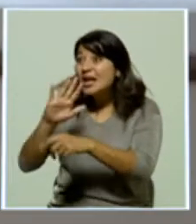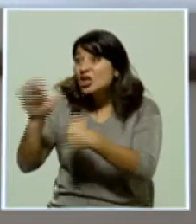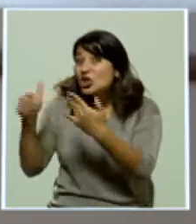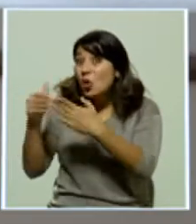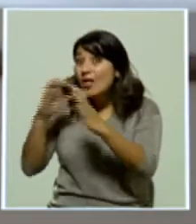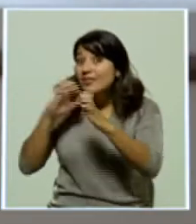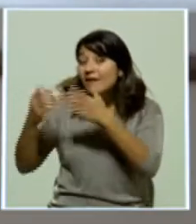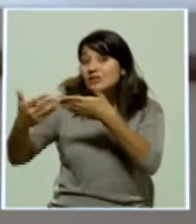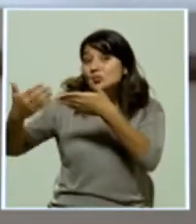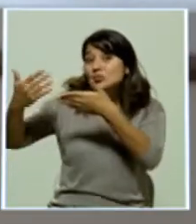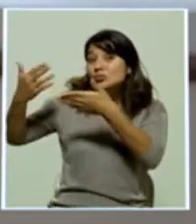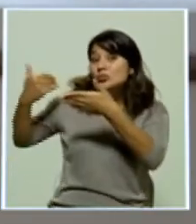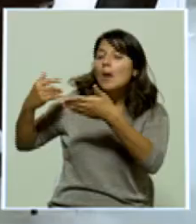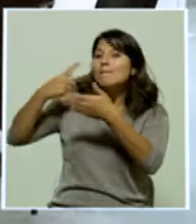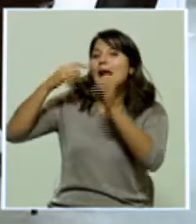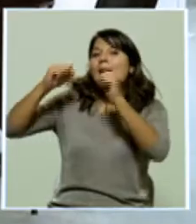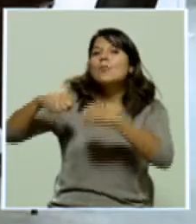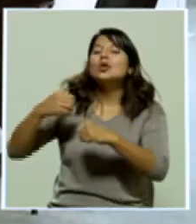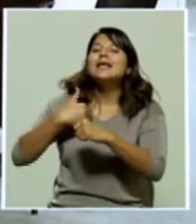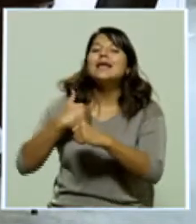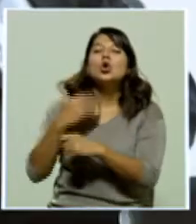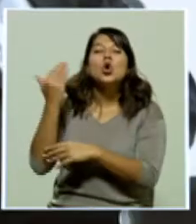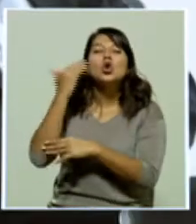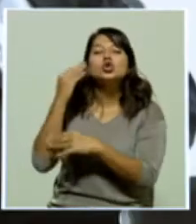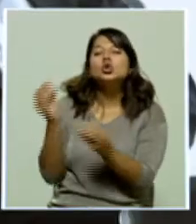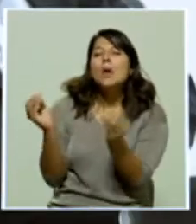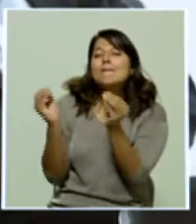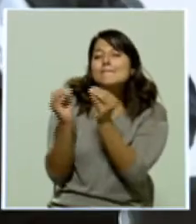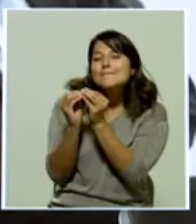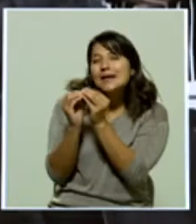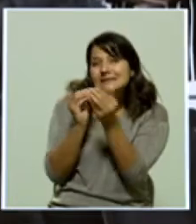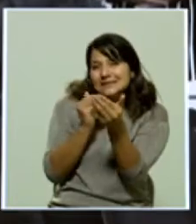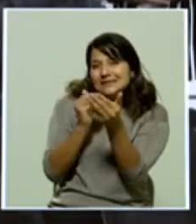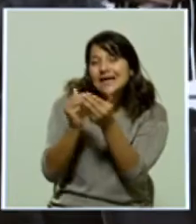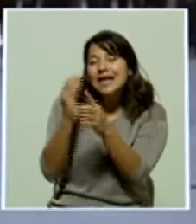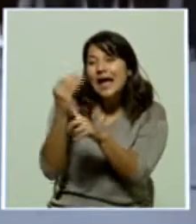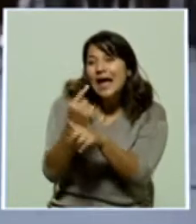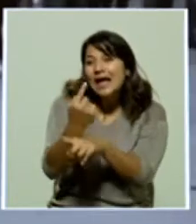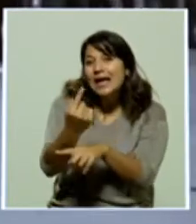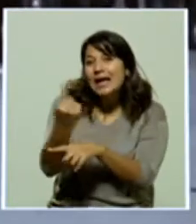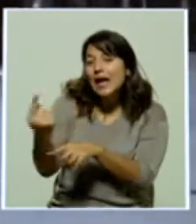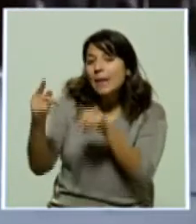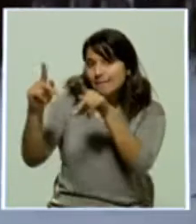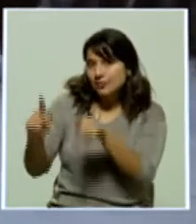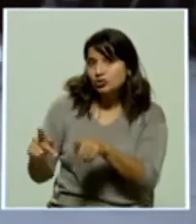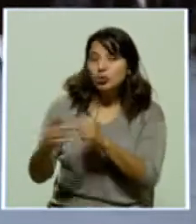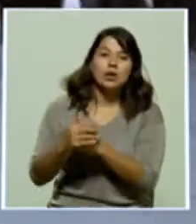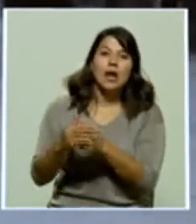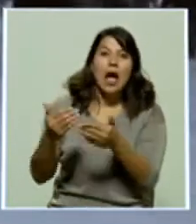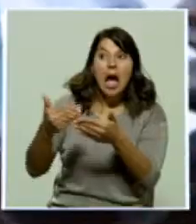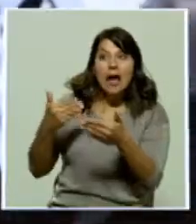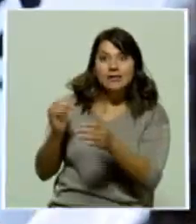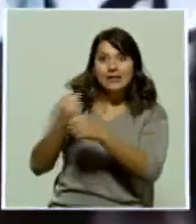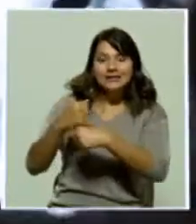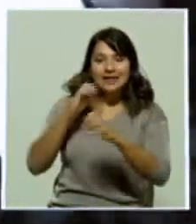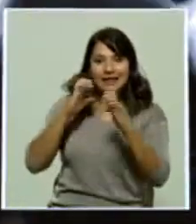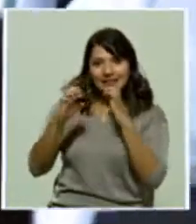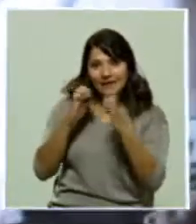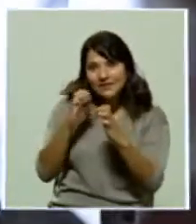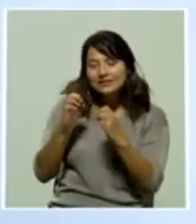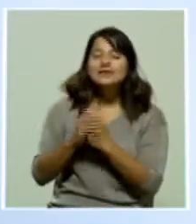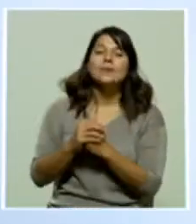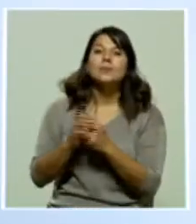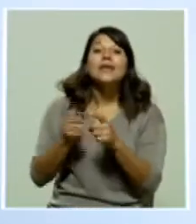un conocimiento muy cercano, Ernesto, de cada una de las personas, incluso antes de acercarse a entrevistarlas. Entonces